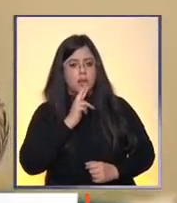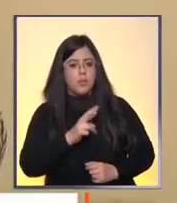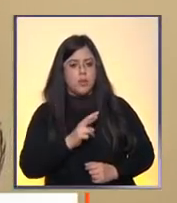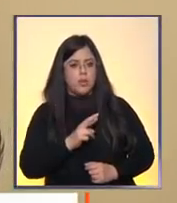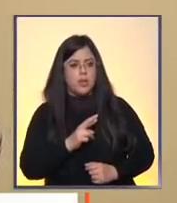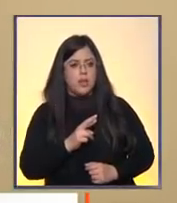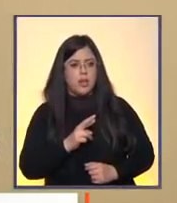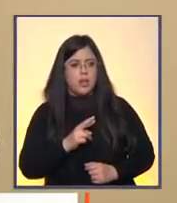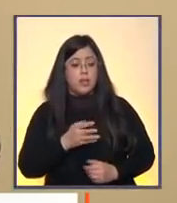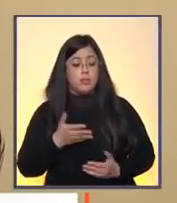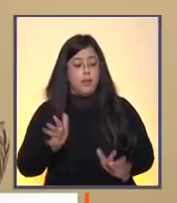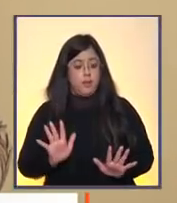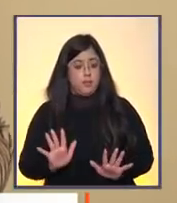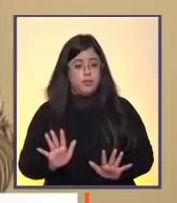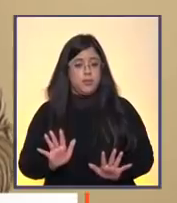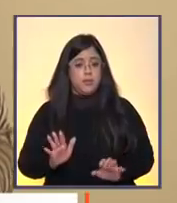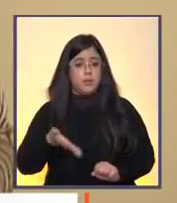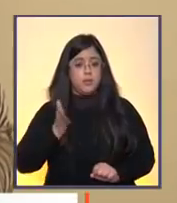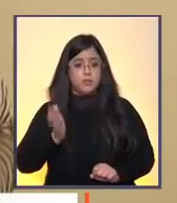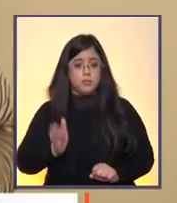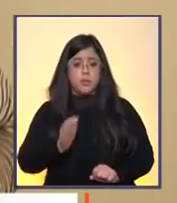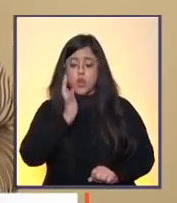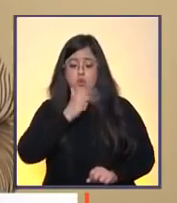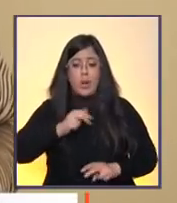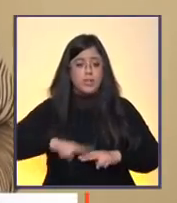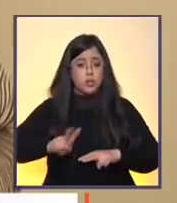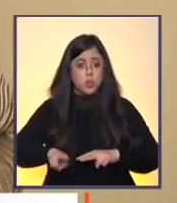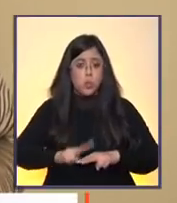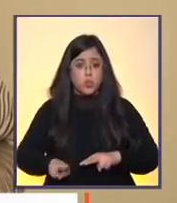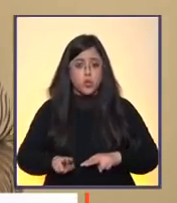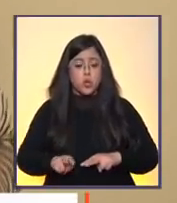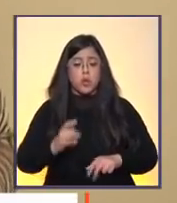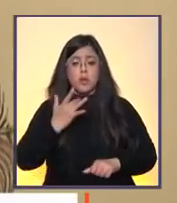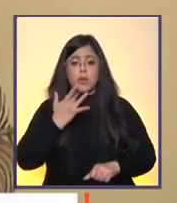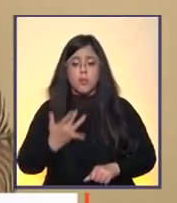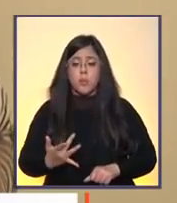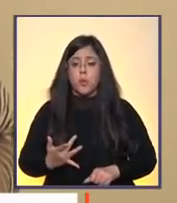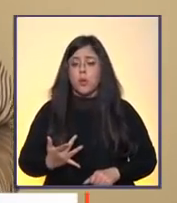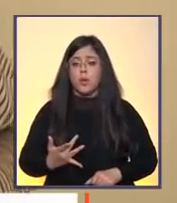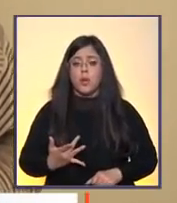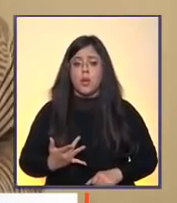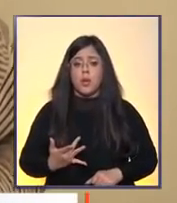Como todavía no se ha resuelto esa cuestión, porque está,